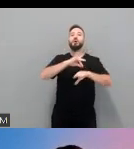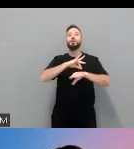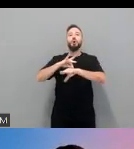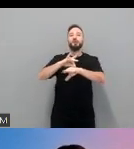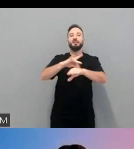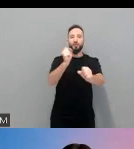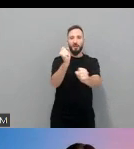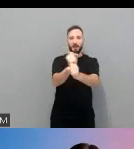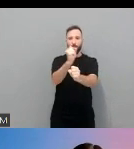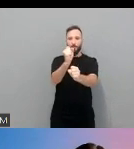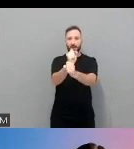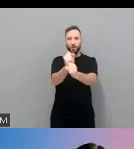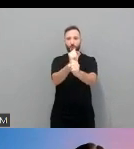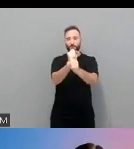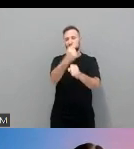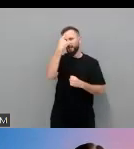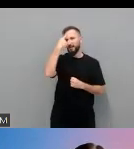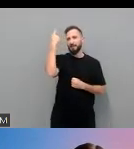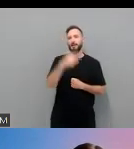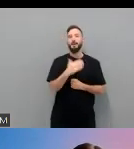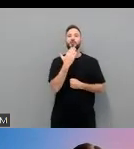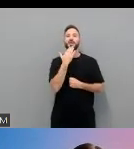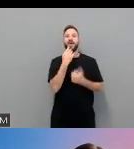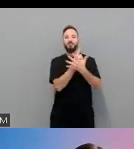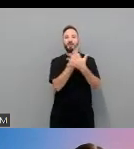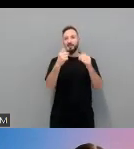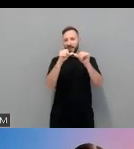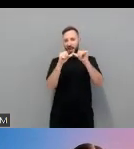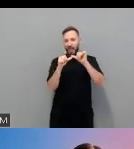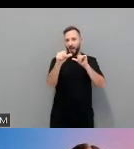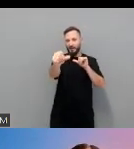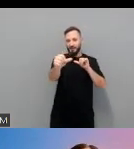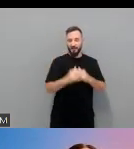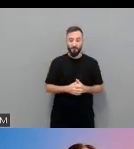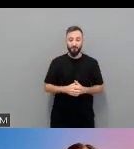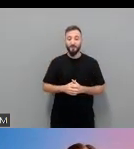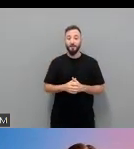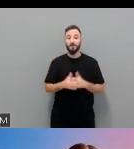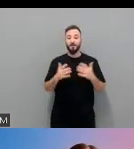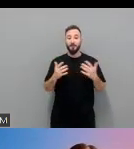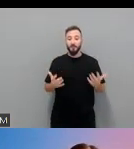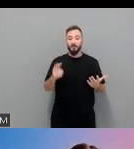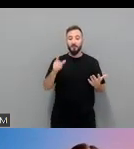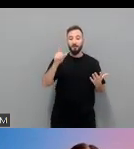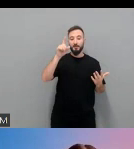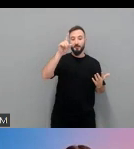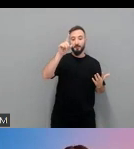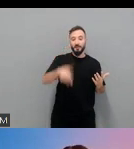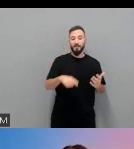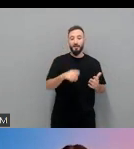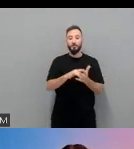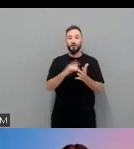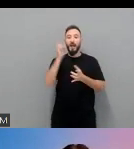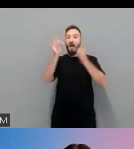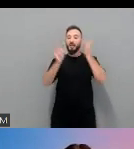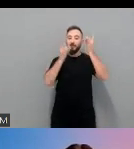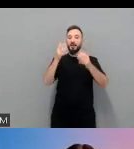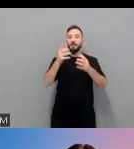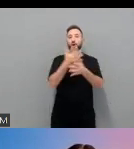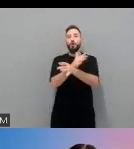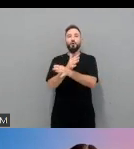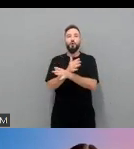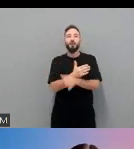Bueno, sabemos que puede ser a partir de 16 años, por eso lo pongo aquí, y actividades lúdicas y de ocio. Buscamos desde la red